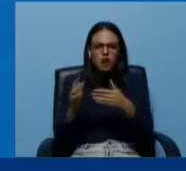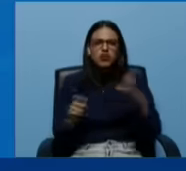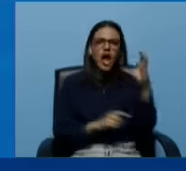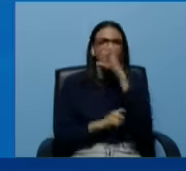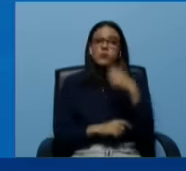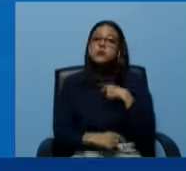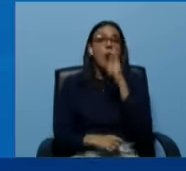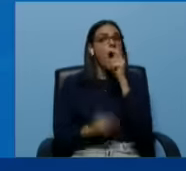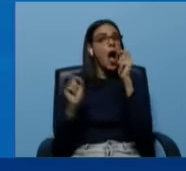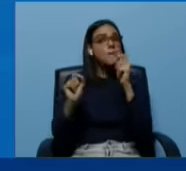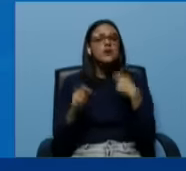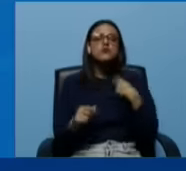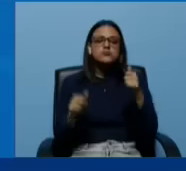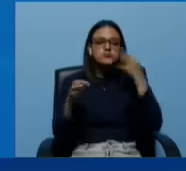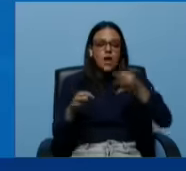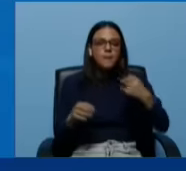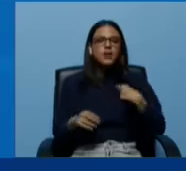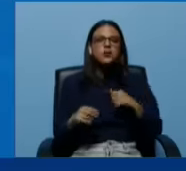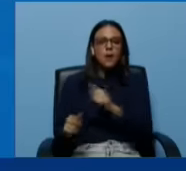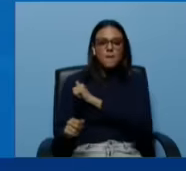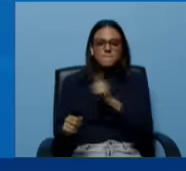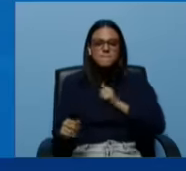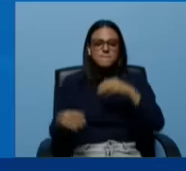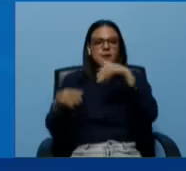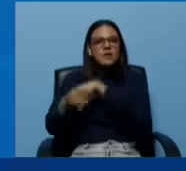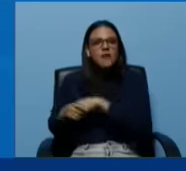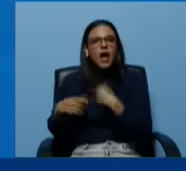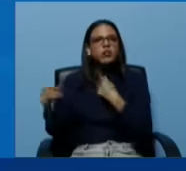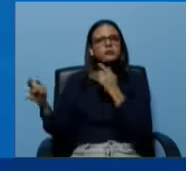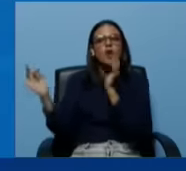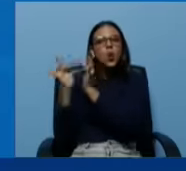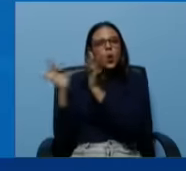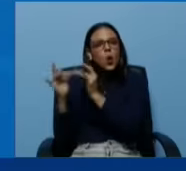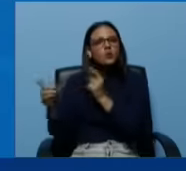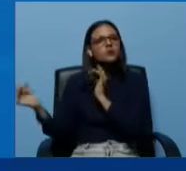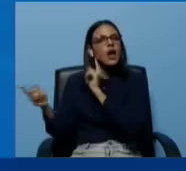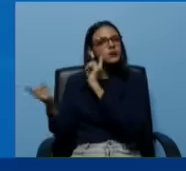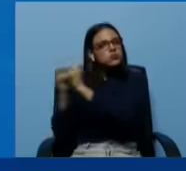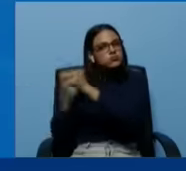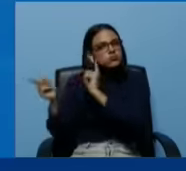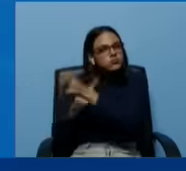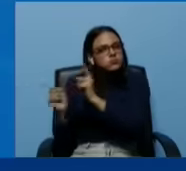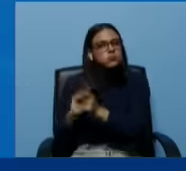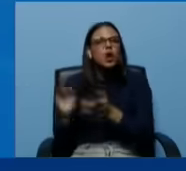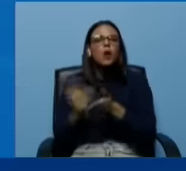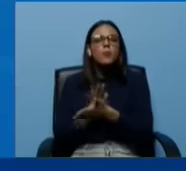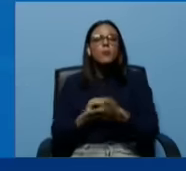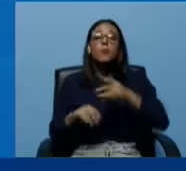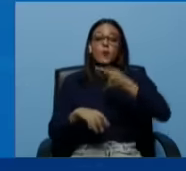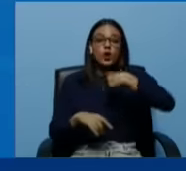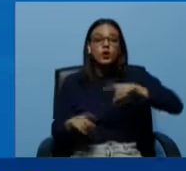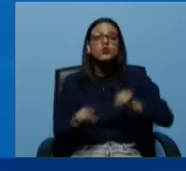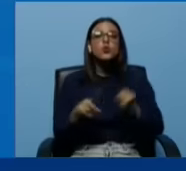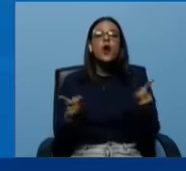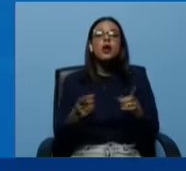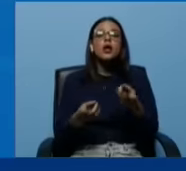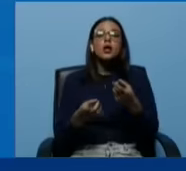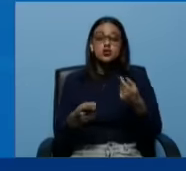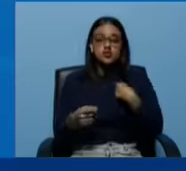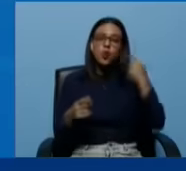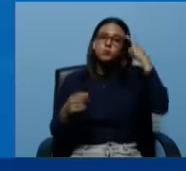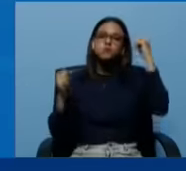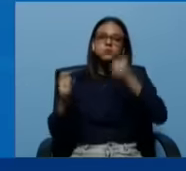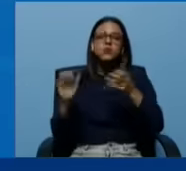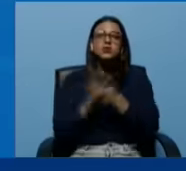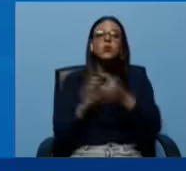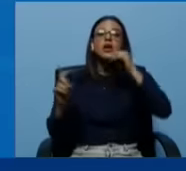etcétera. Nunca, nunca, jamás, porque no practicamos lo que se llama en términos diplomáticos. Como yo fui canciller, utilizo